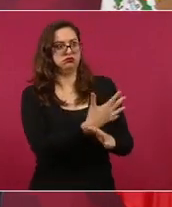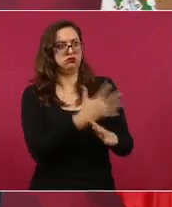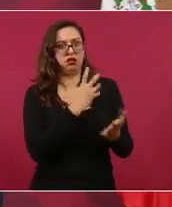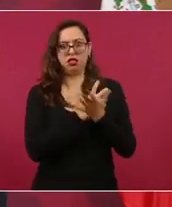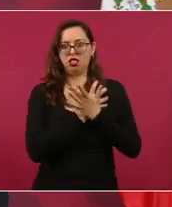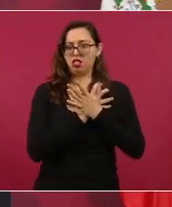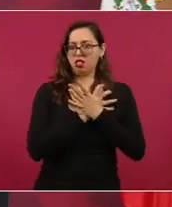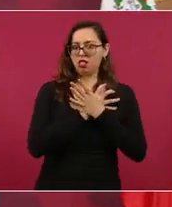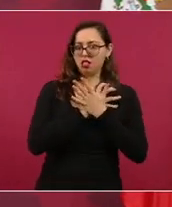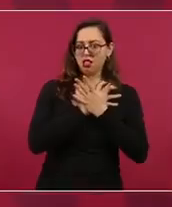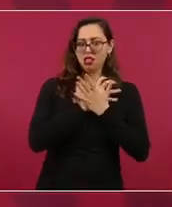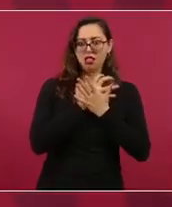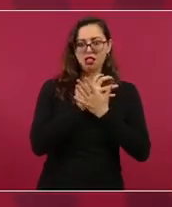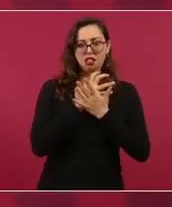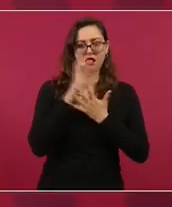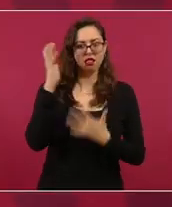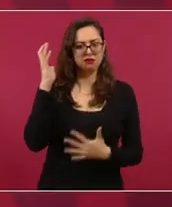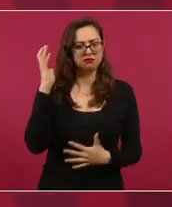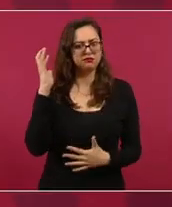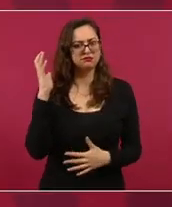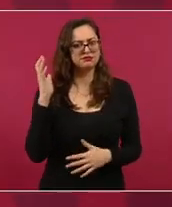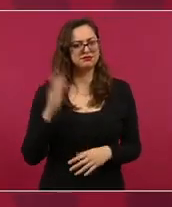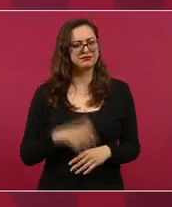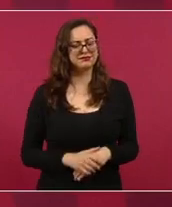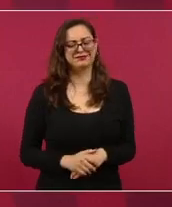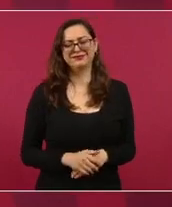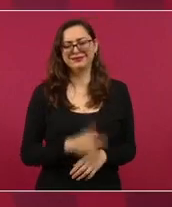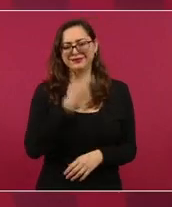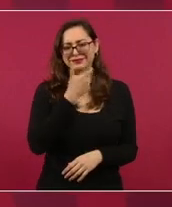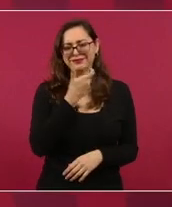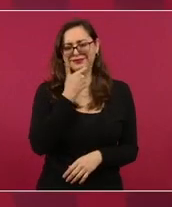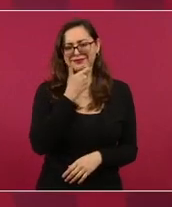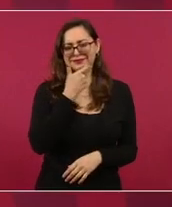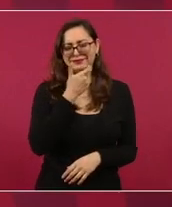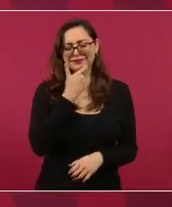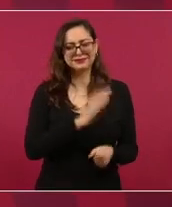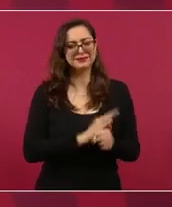que es hasta para caricatura,